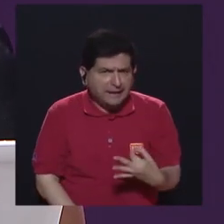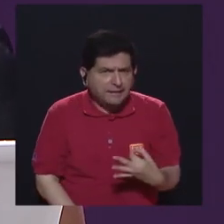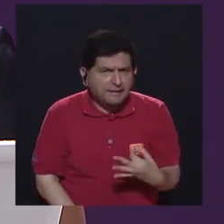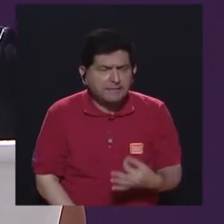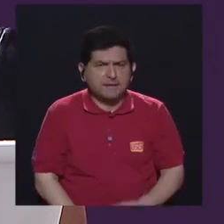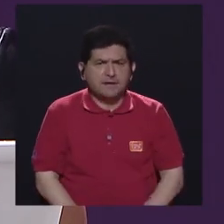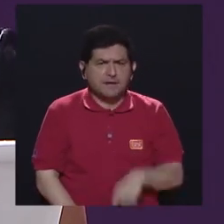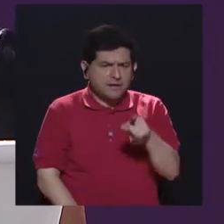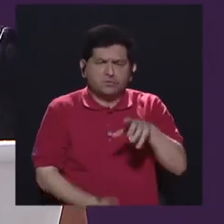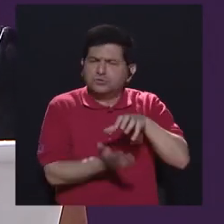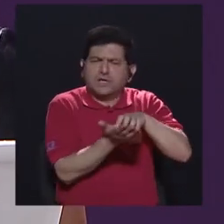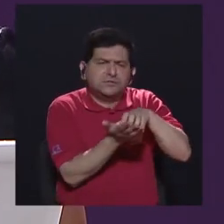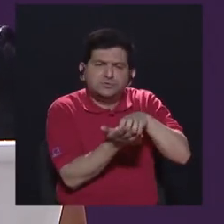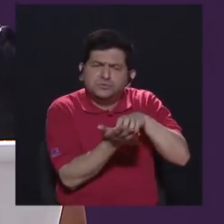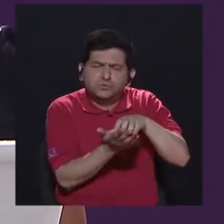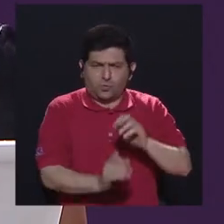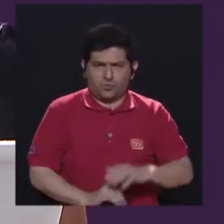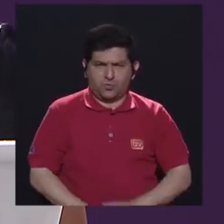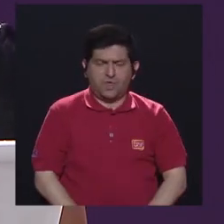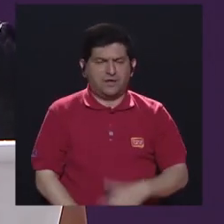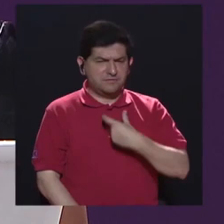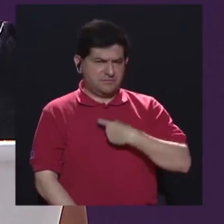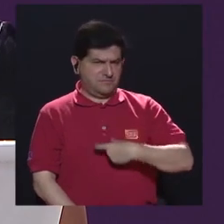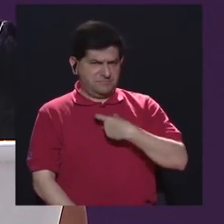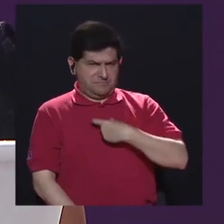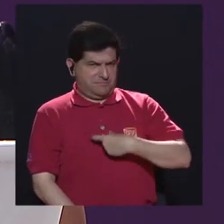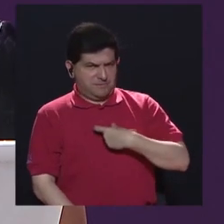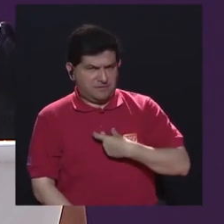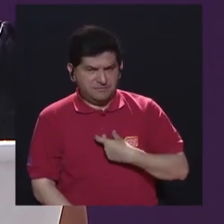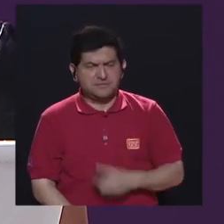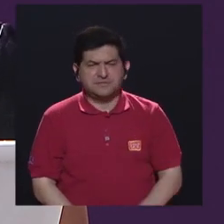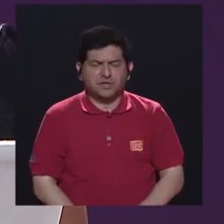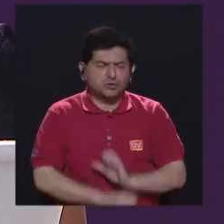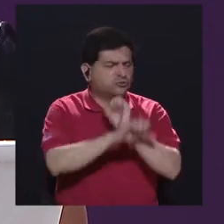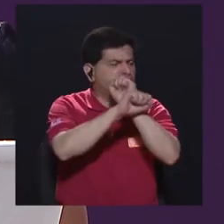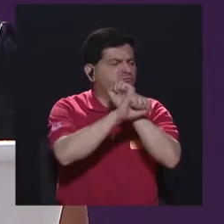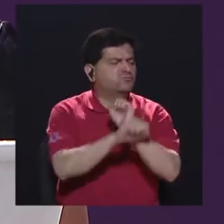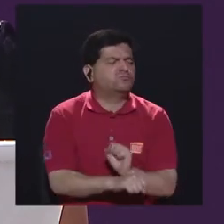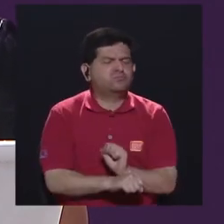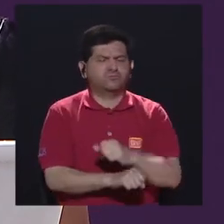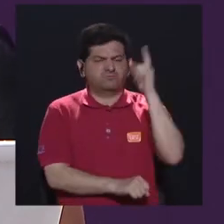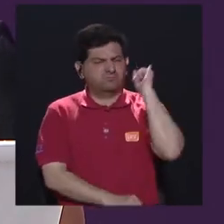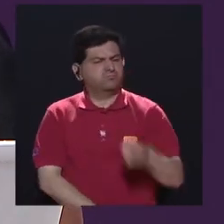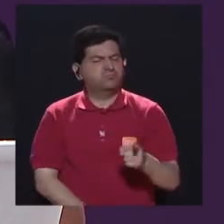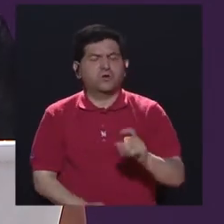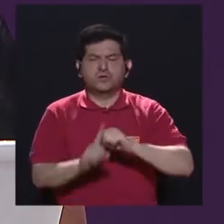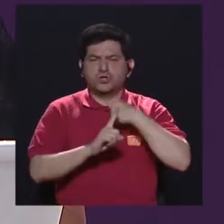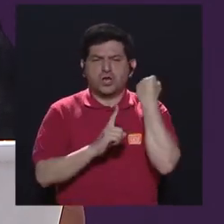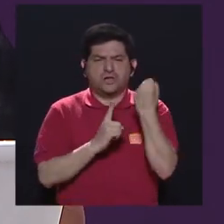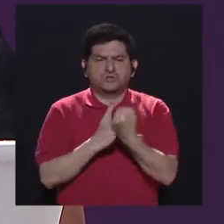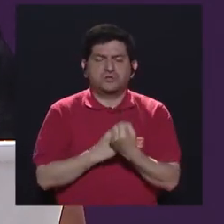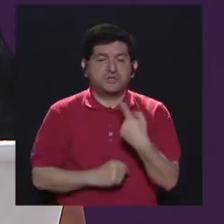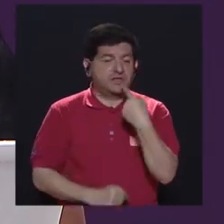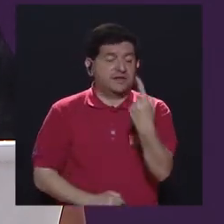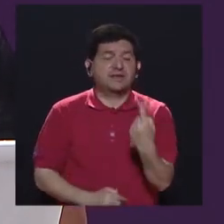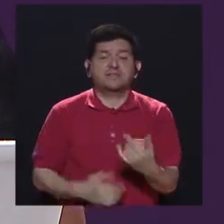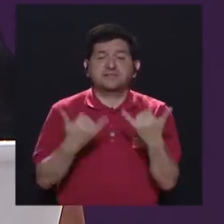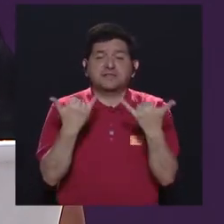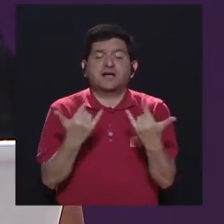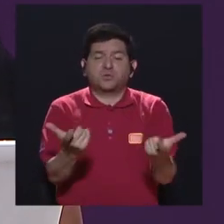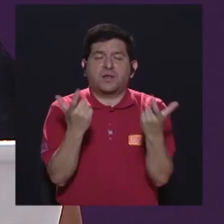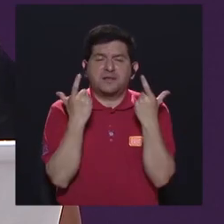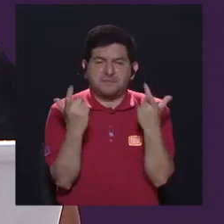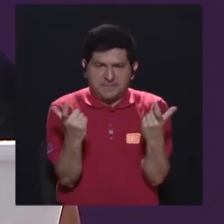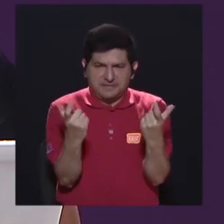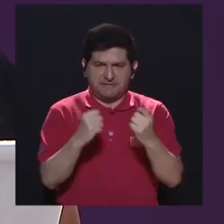ustedes cuestionan, digamos, los deseos tan conservadores que nos han impuesto en esta sociedad que ustedes dicen, la